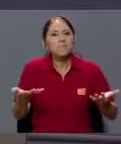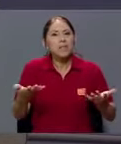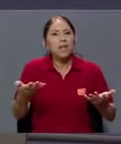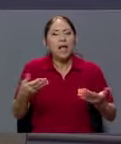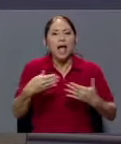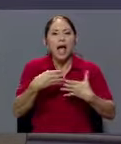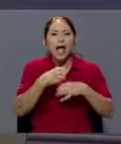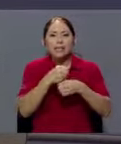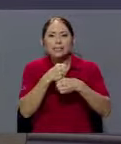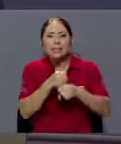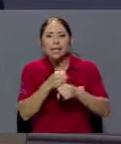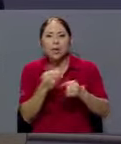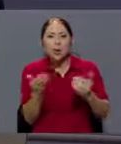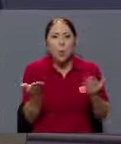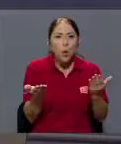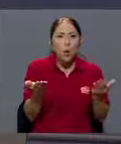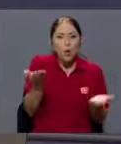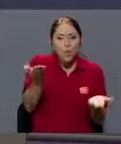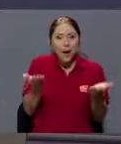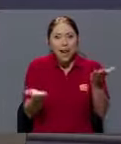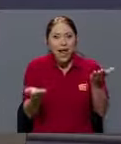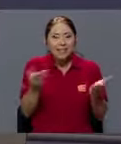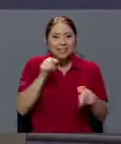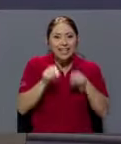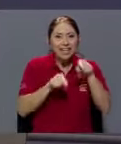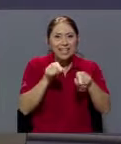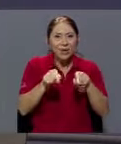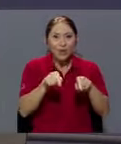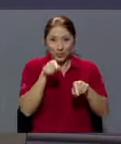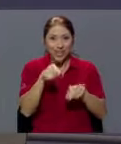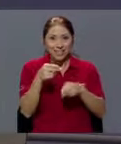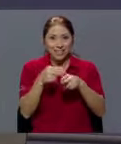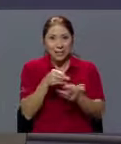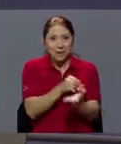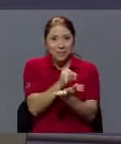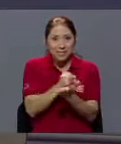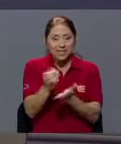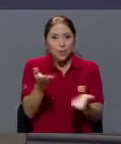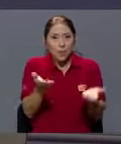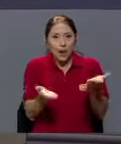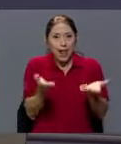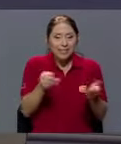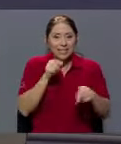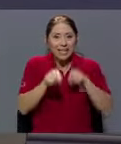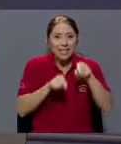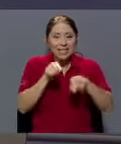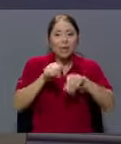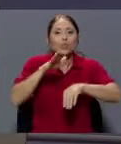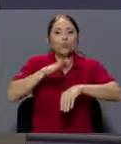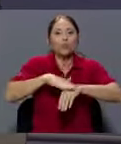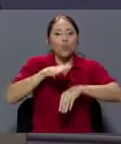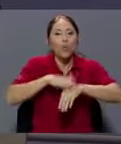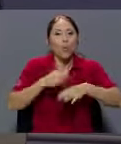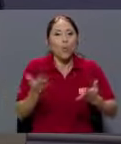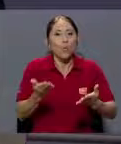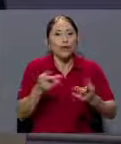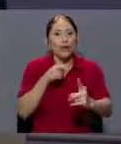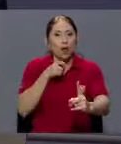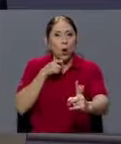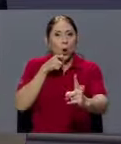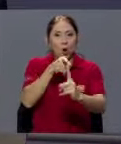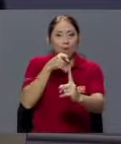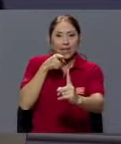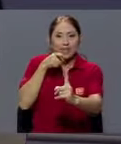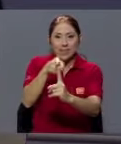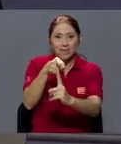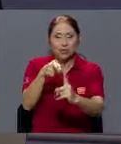de hacer un balance crítico, y así le llamamos a la investigación, un balance crítico sobre